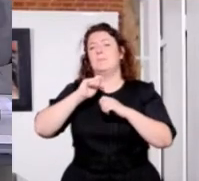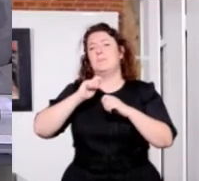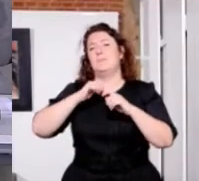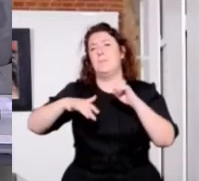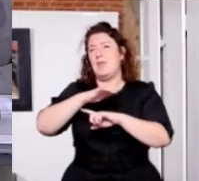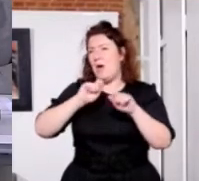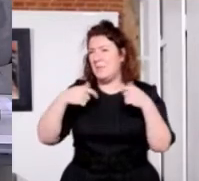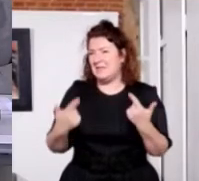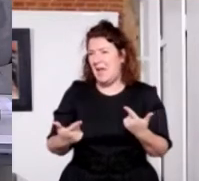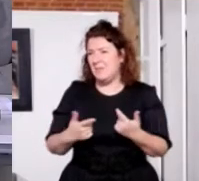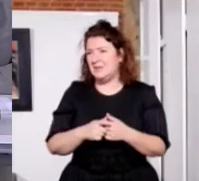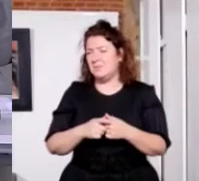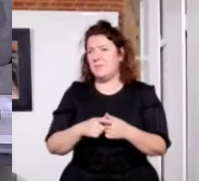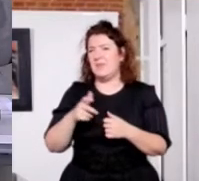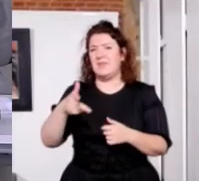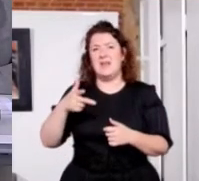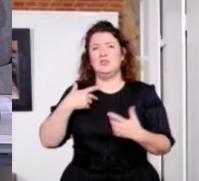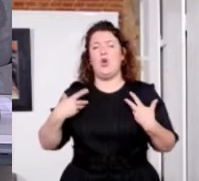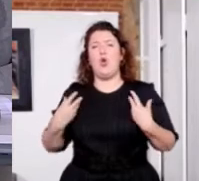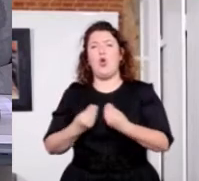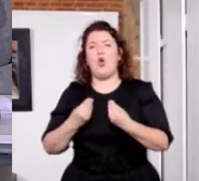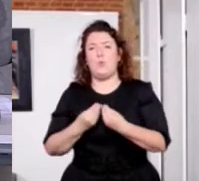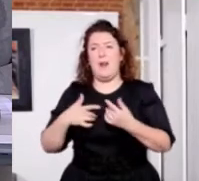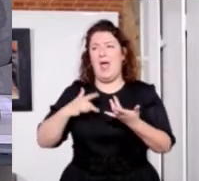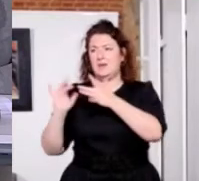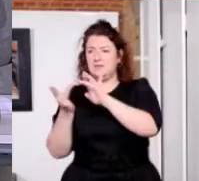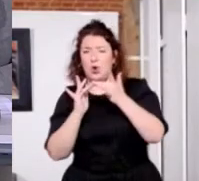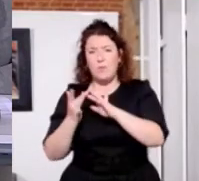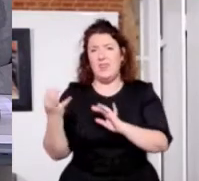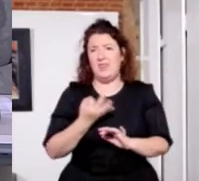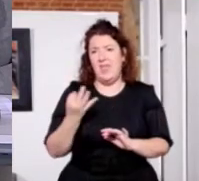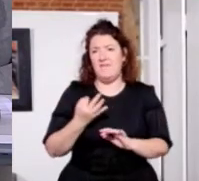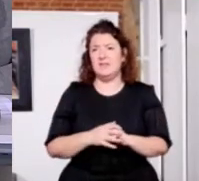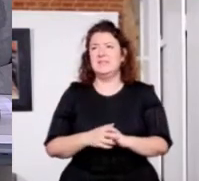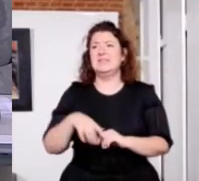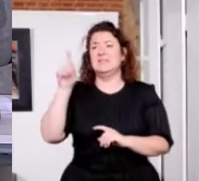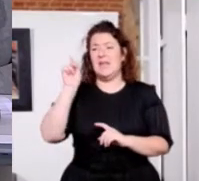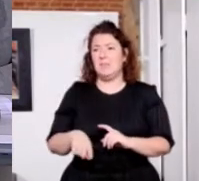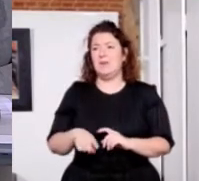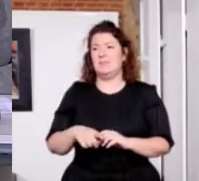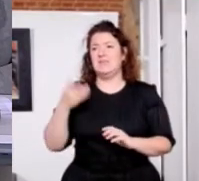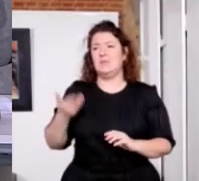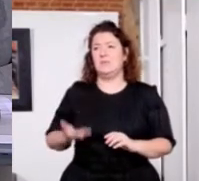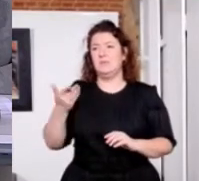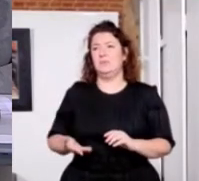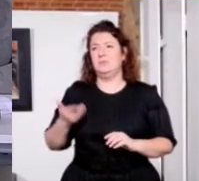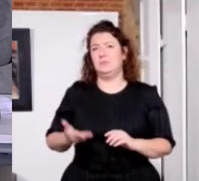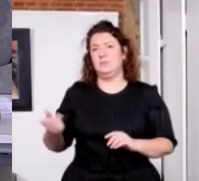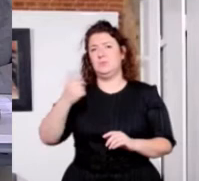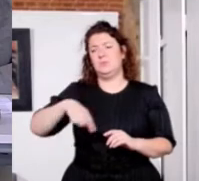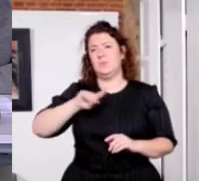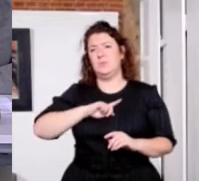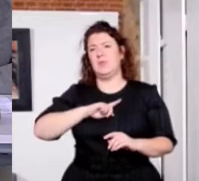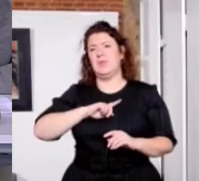en una comunidad que se interrelacione. Y, por tanto, es importante fortalecer el estado